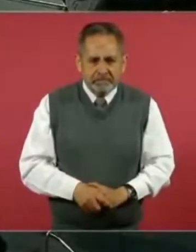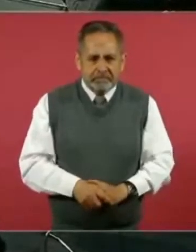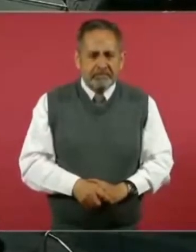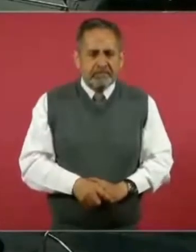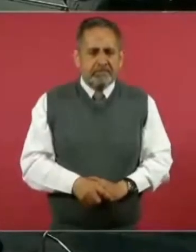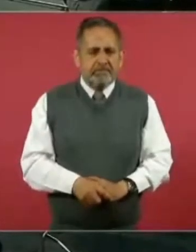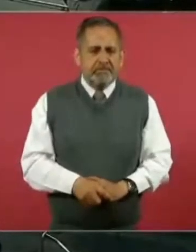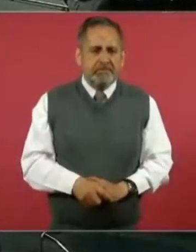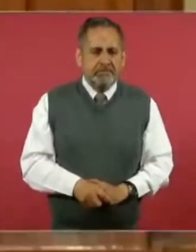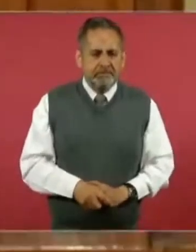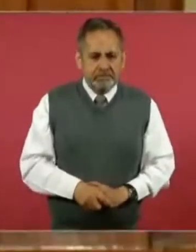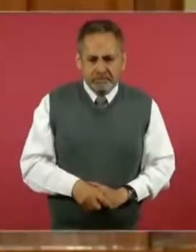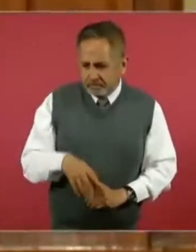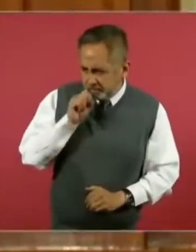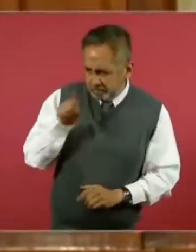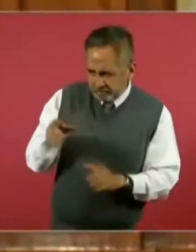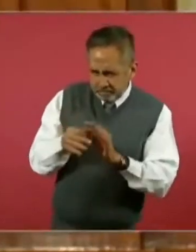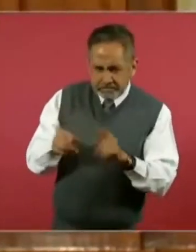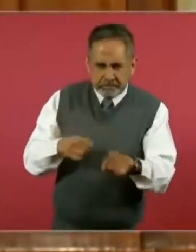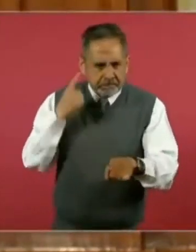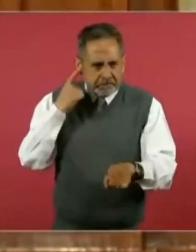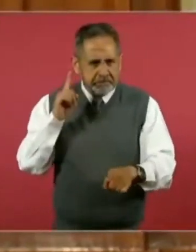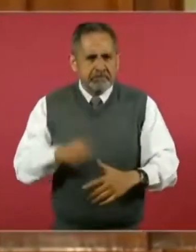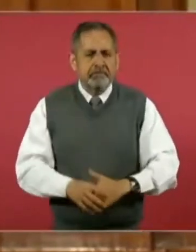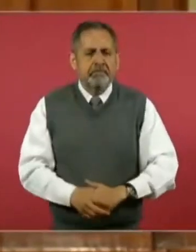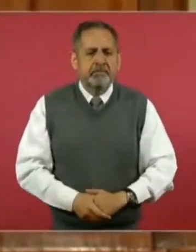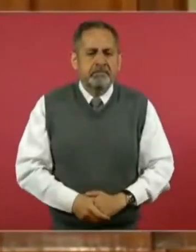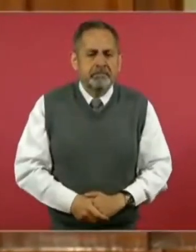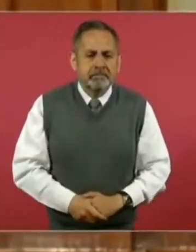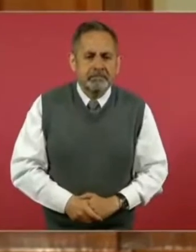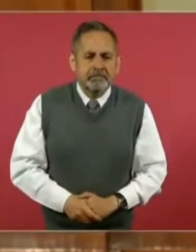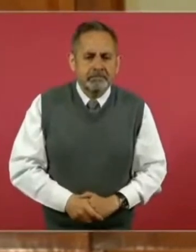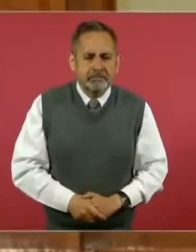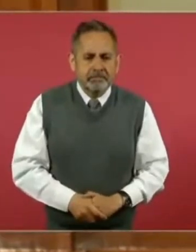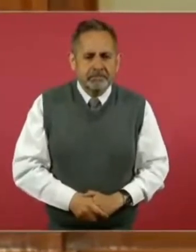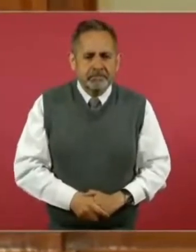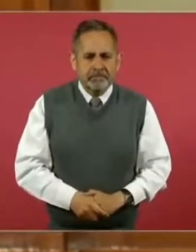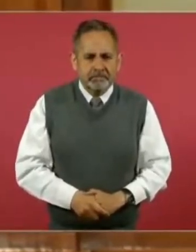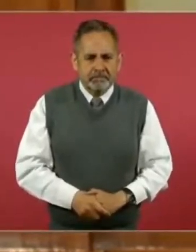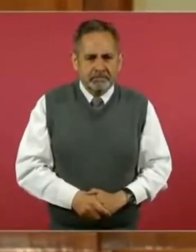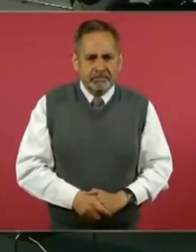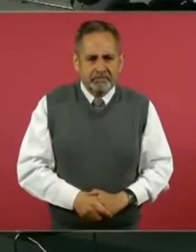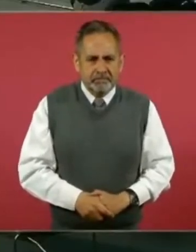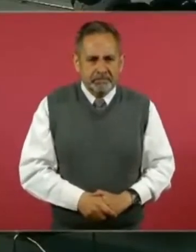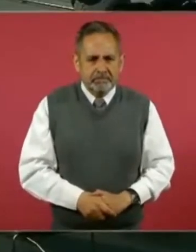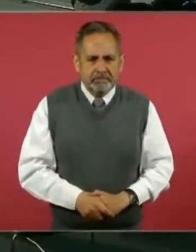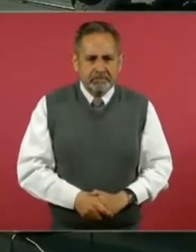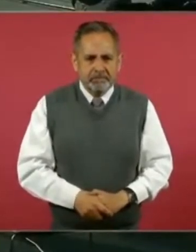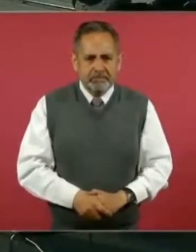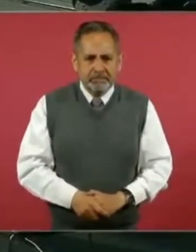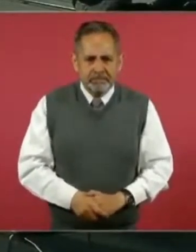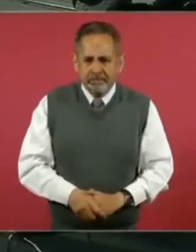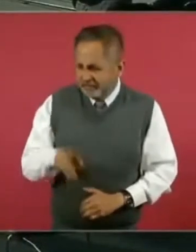intervención donde dice que con ese delito se puede pedir ayuda internacional para capturar. A ver, ponlo.